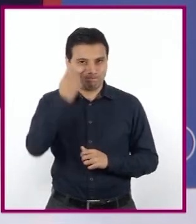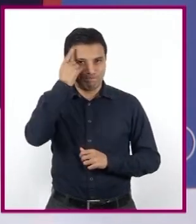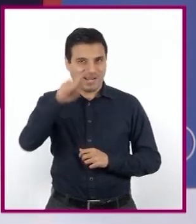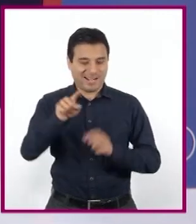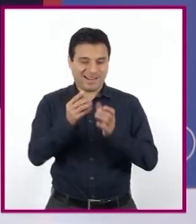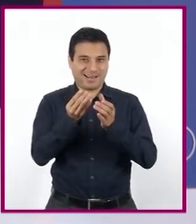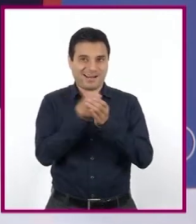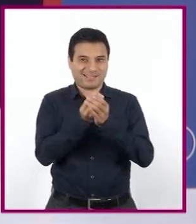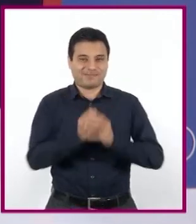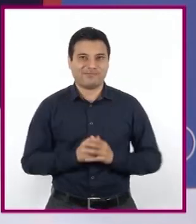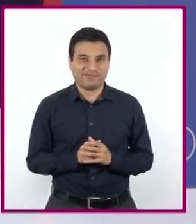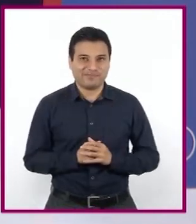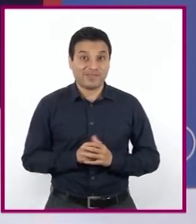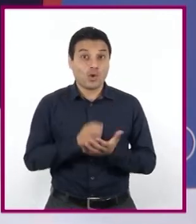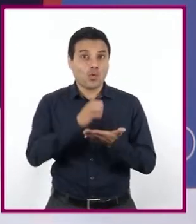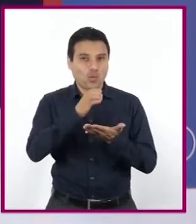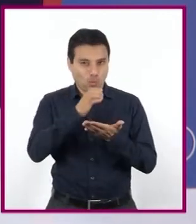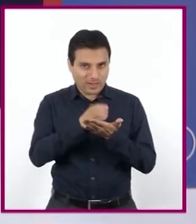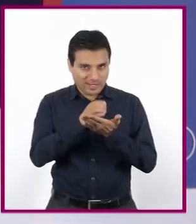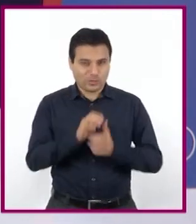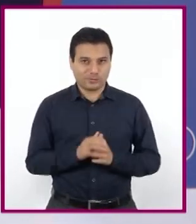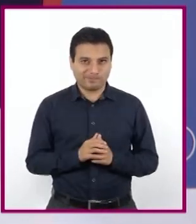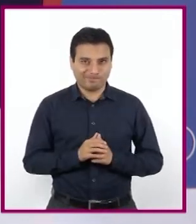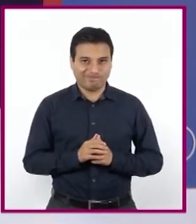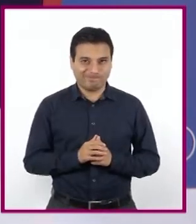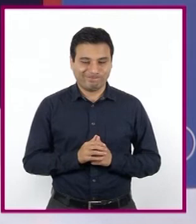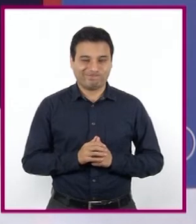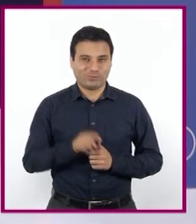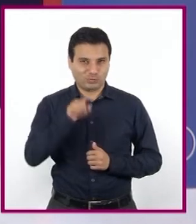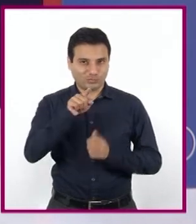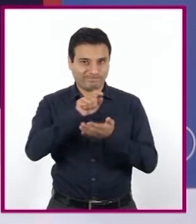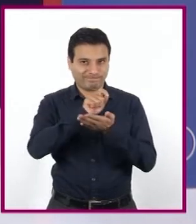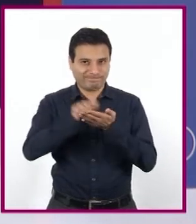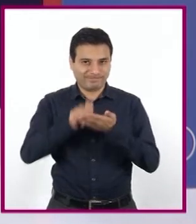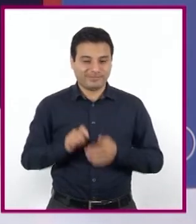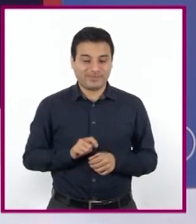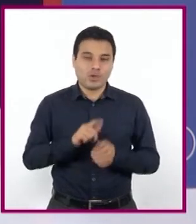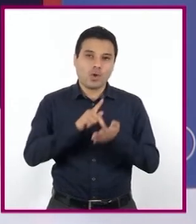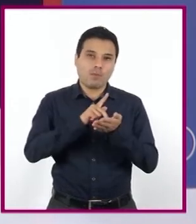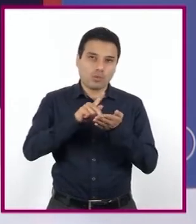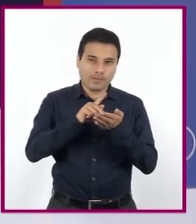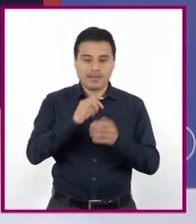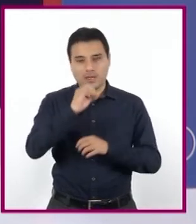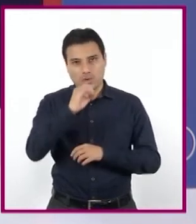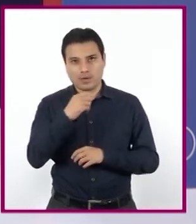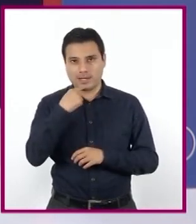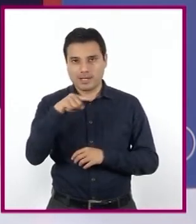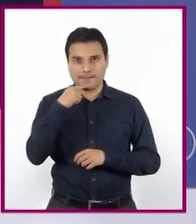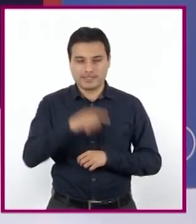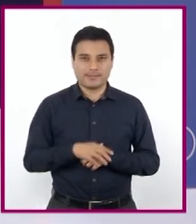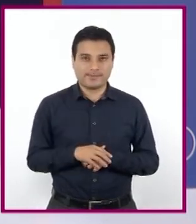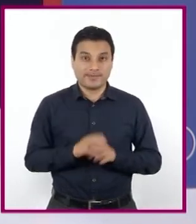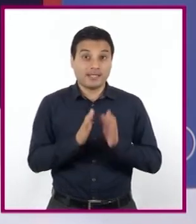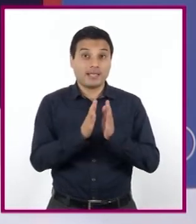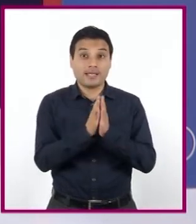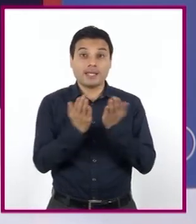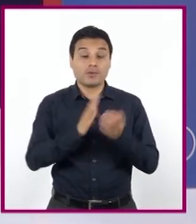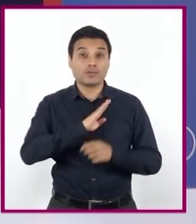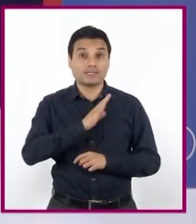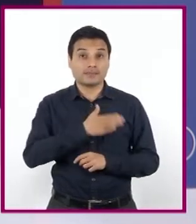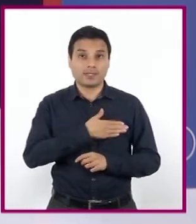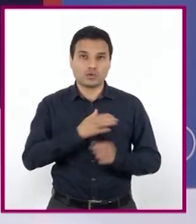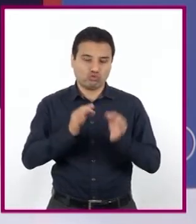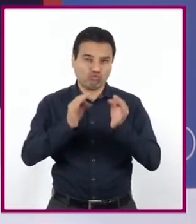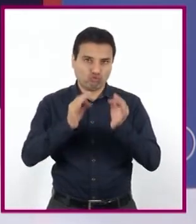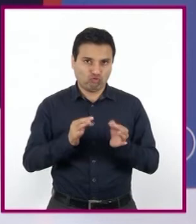sesión. Cuaderno de la asignatura para tomar apuntes, un bolígrafo o lápiz, su libro de texto de lengua materna